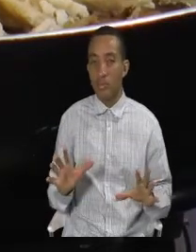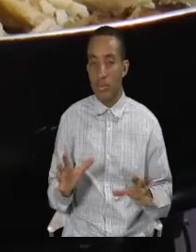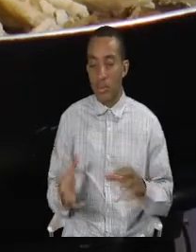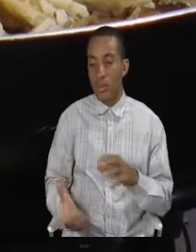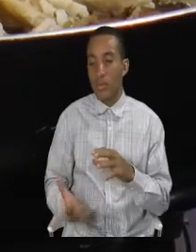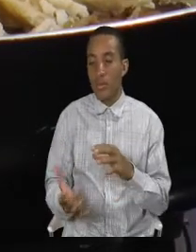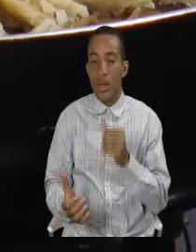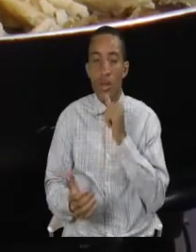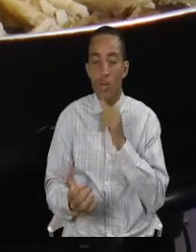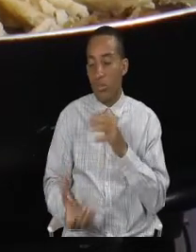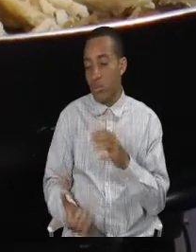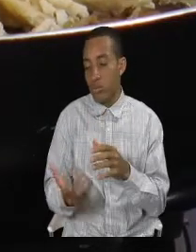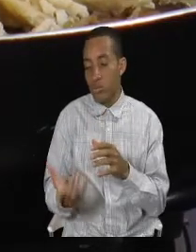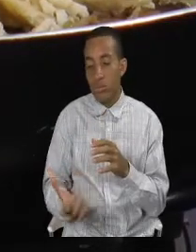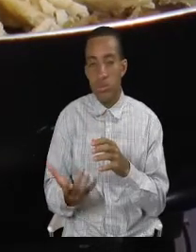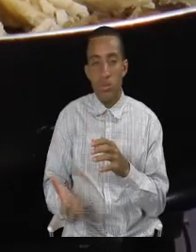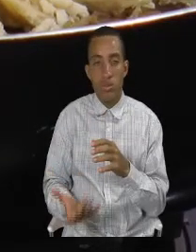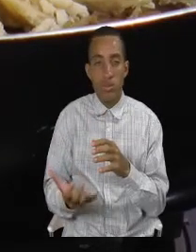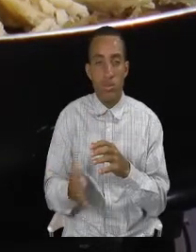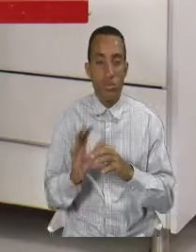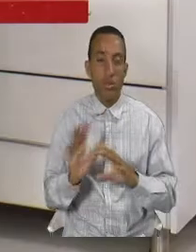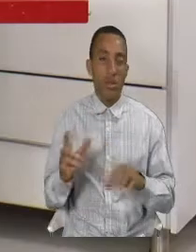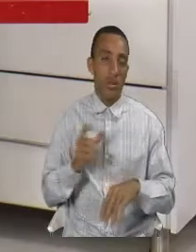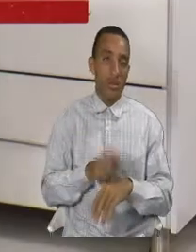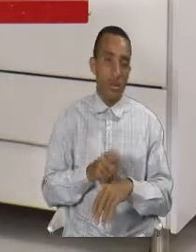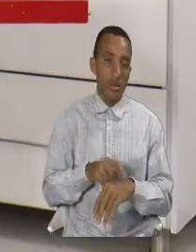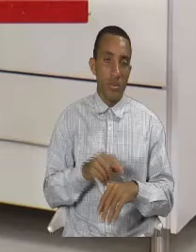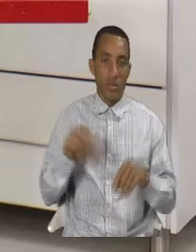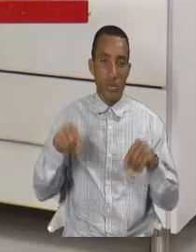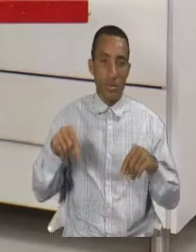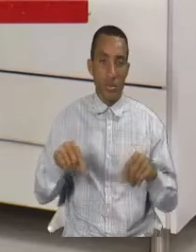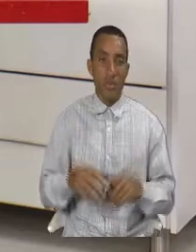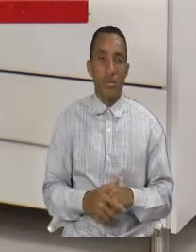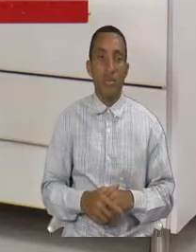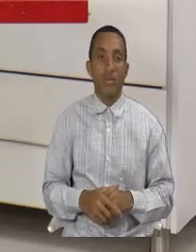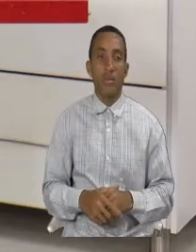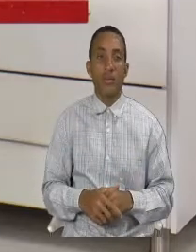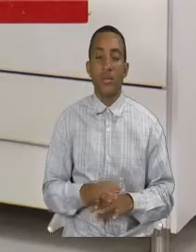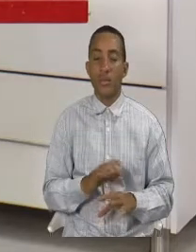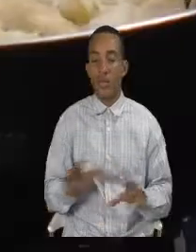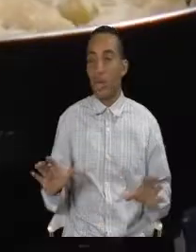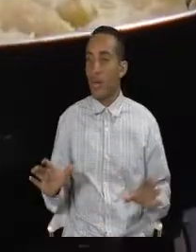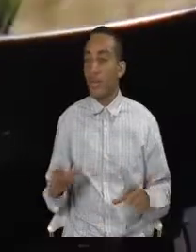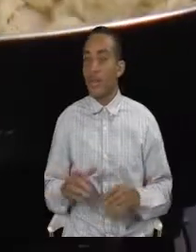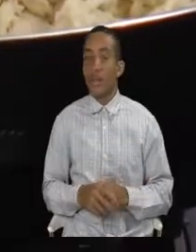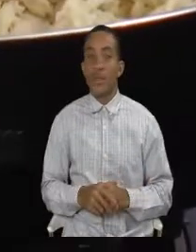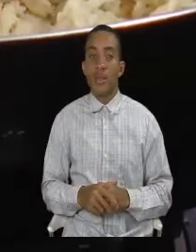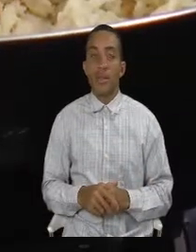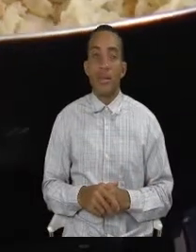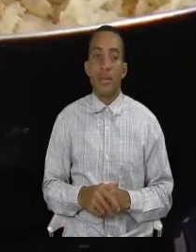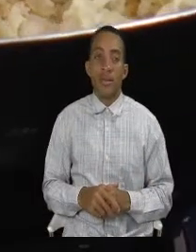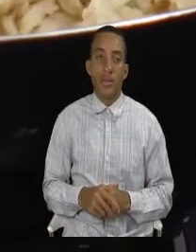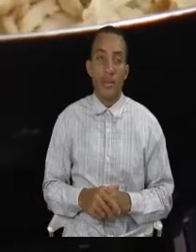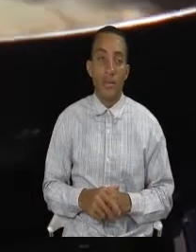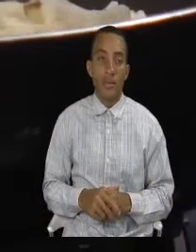y por espacio acá en el programa. Pues la traemos ya hecha. Esto es